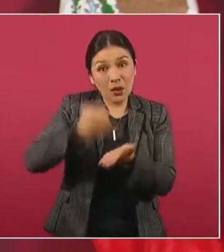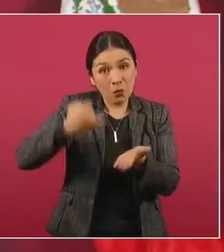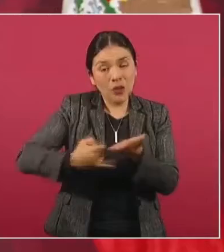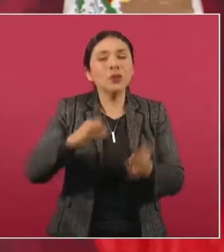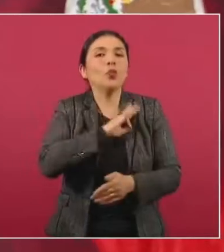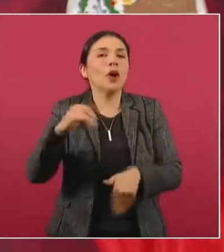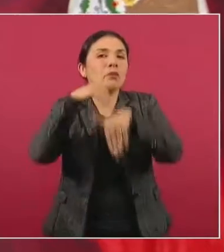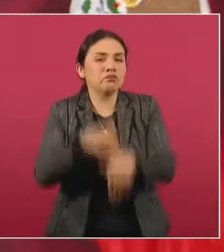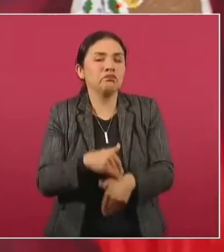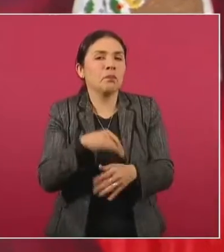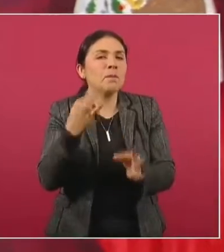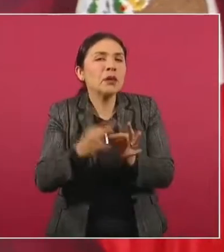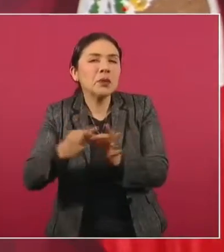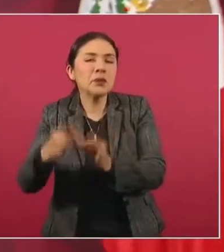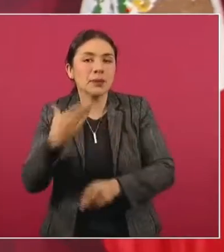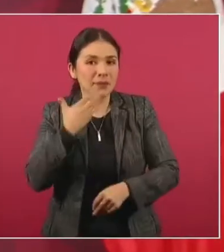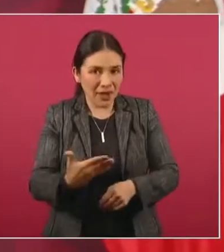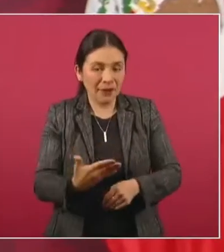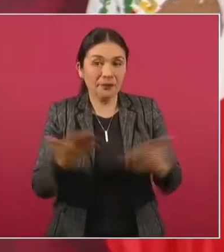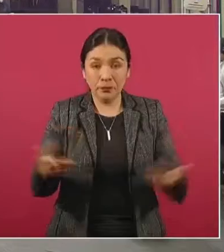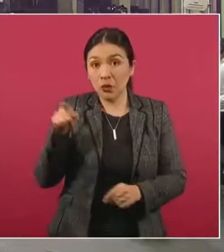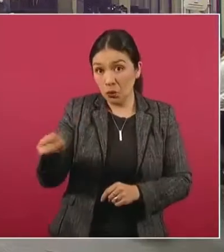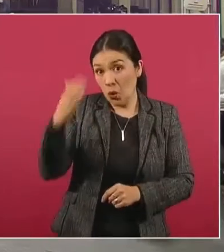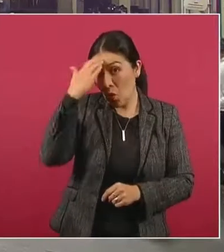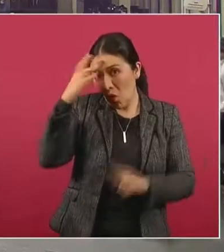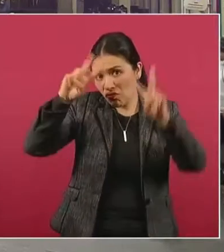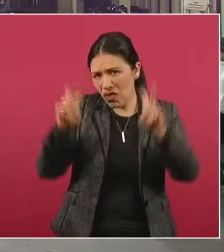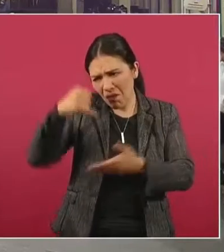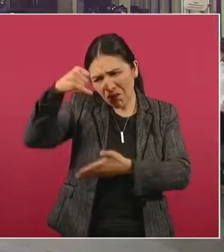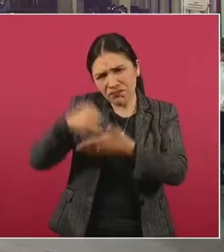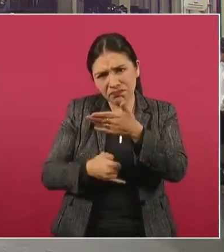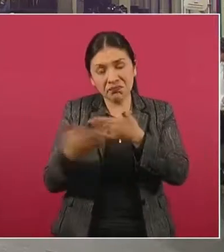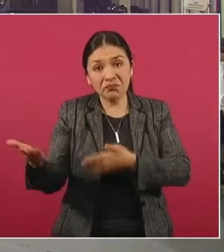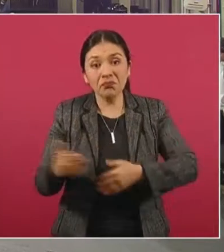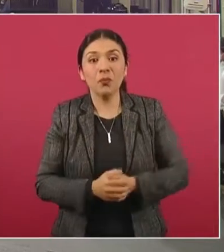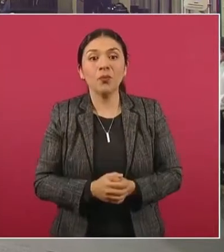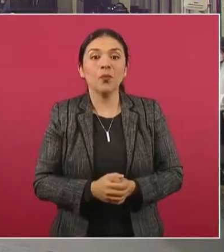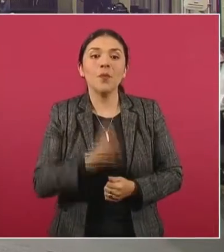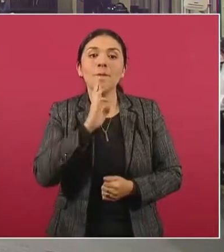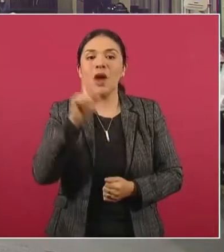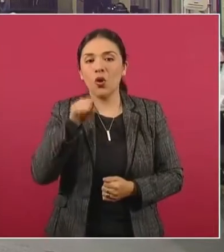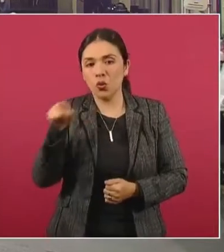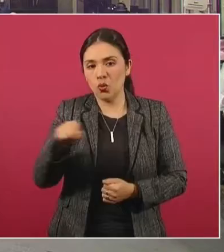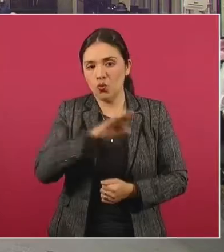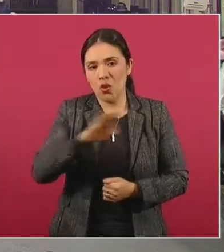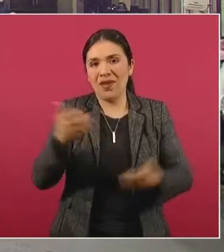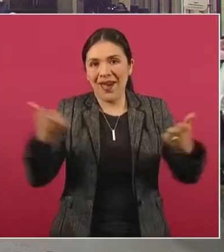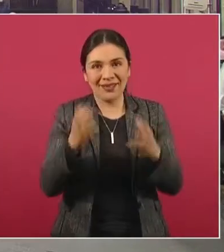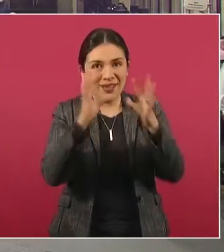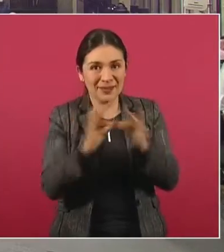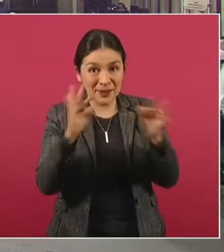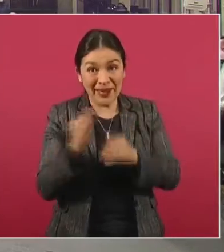con su responsabilidad. Entonces, tú ya conoces el tema y sería cosa que lo